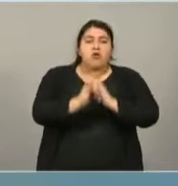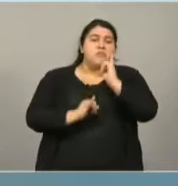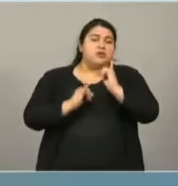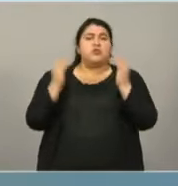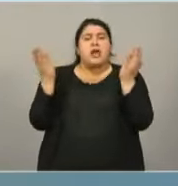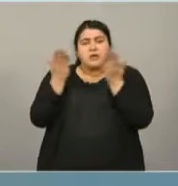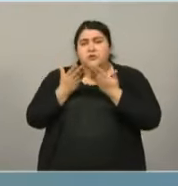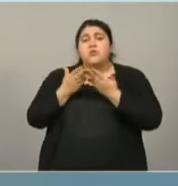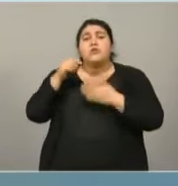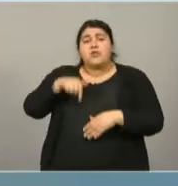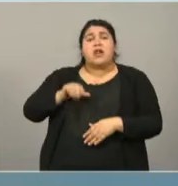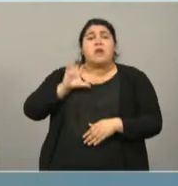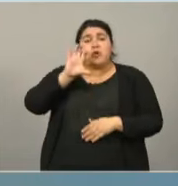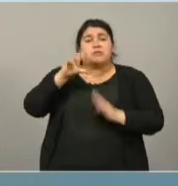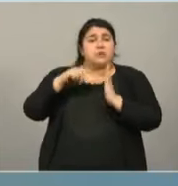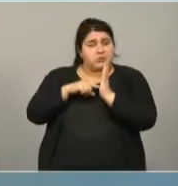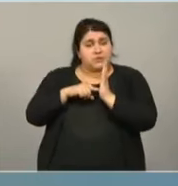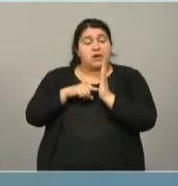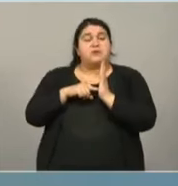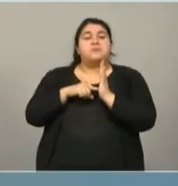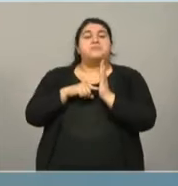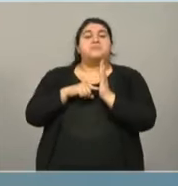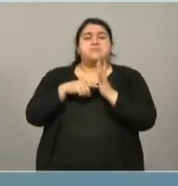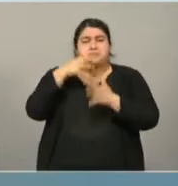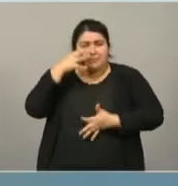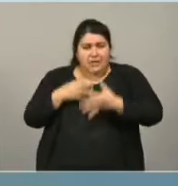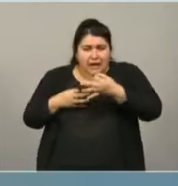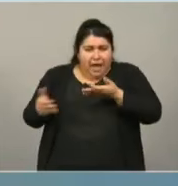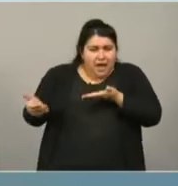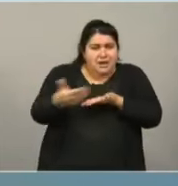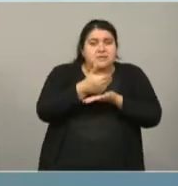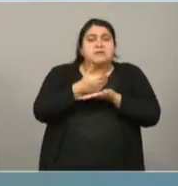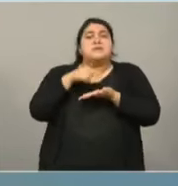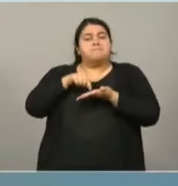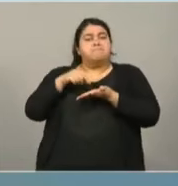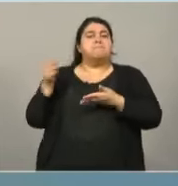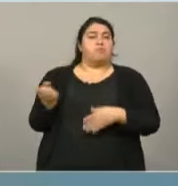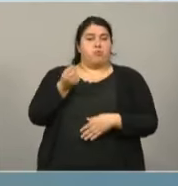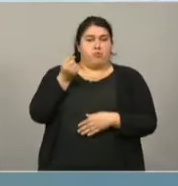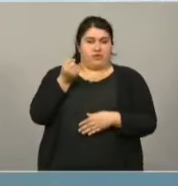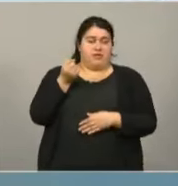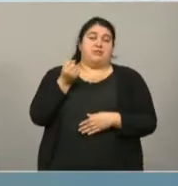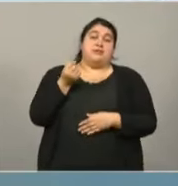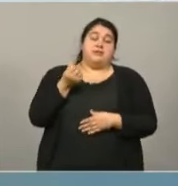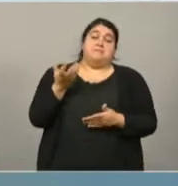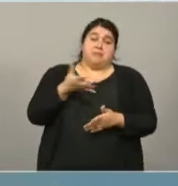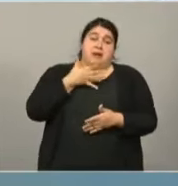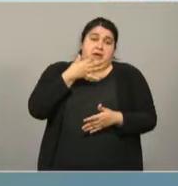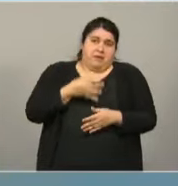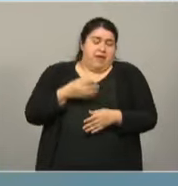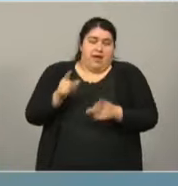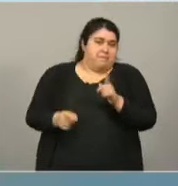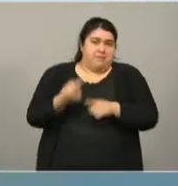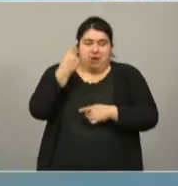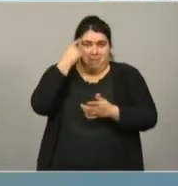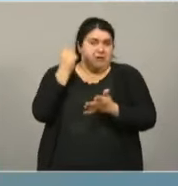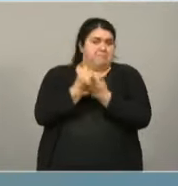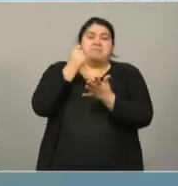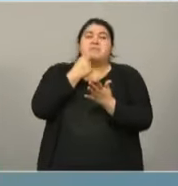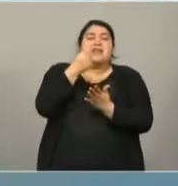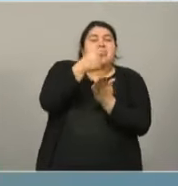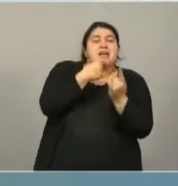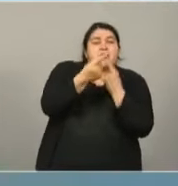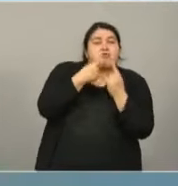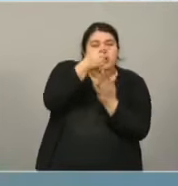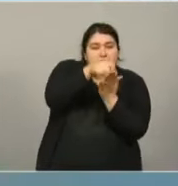un estudio realizado en la provincia de Buenos Aires eh que es un estudio muy importante y la verdad que sin precedentes es la encuesta provincial de